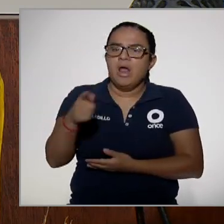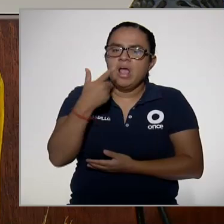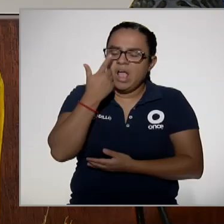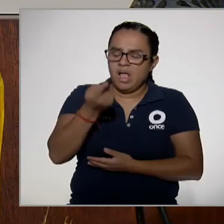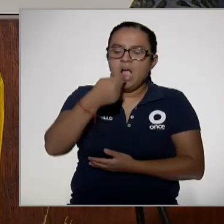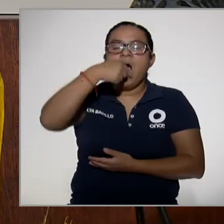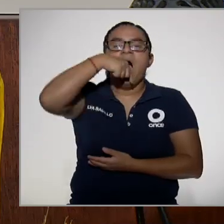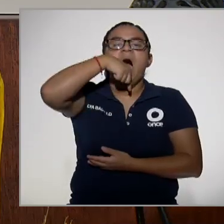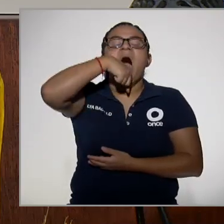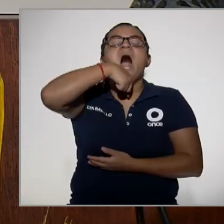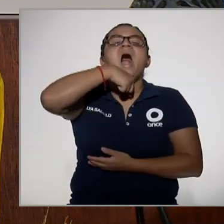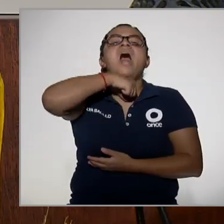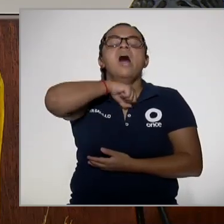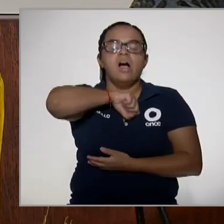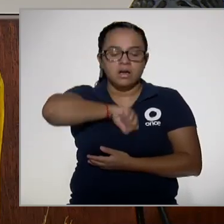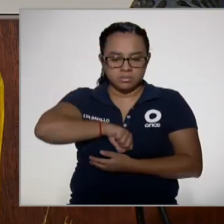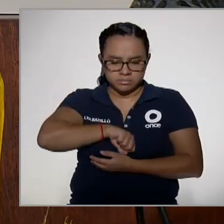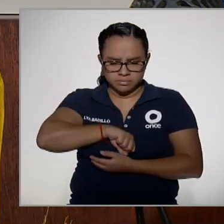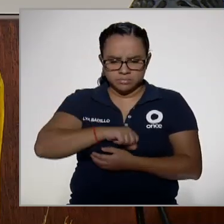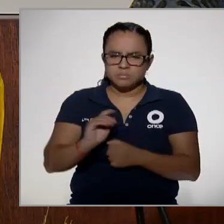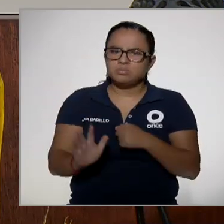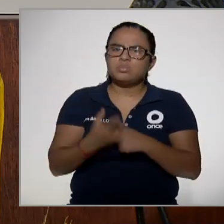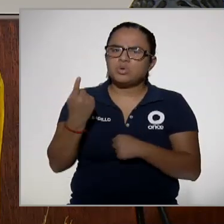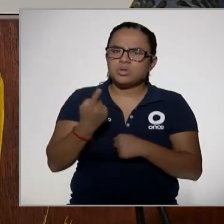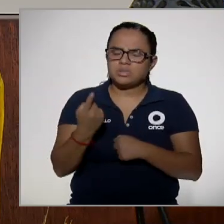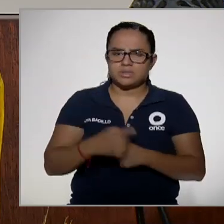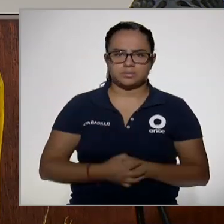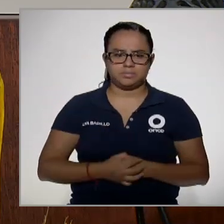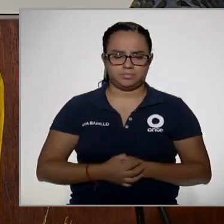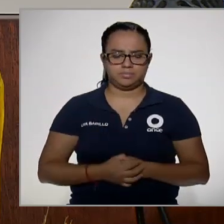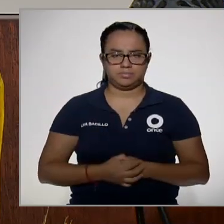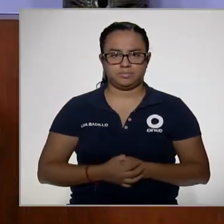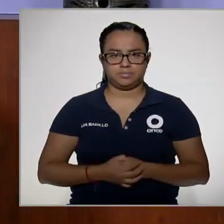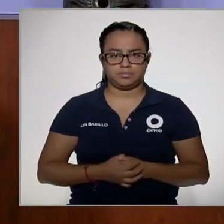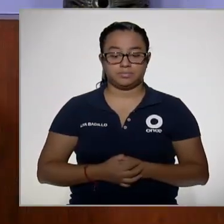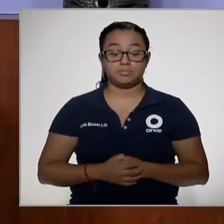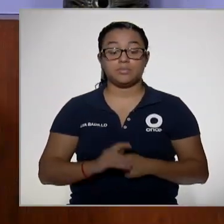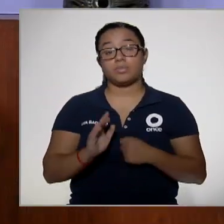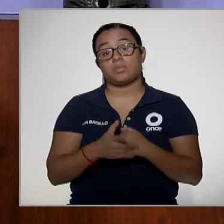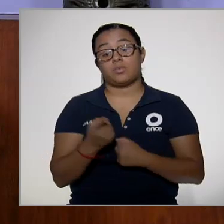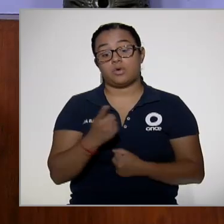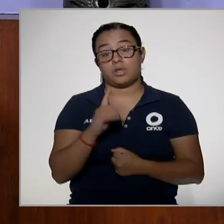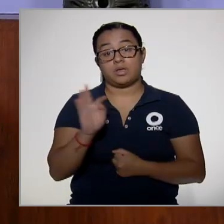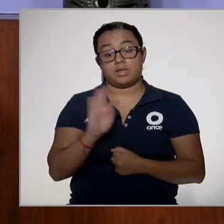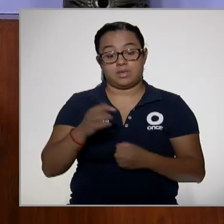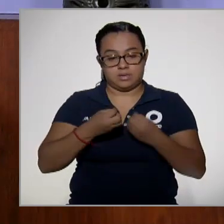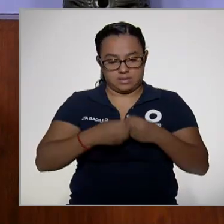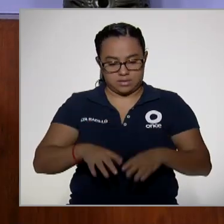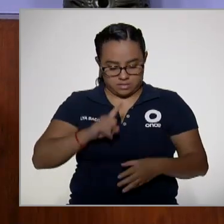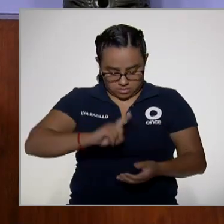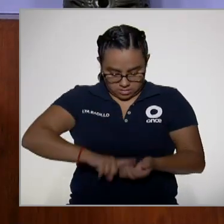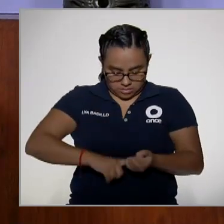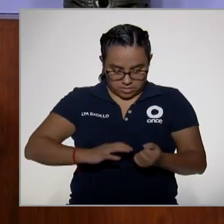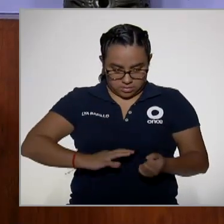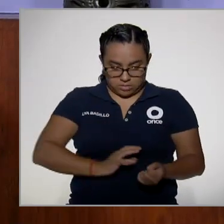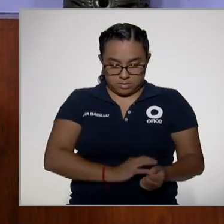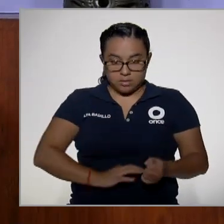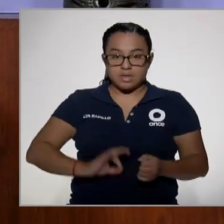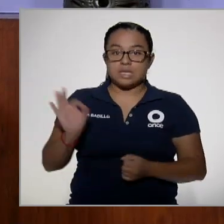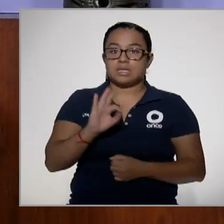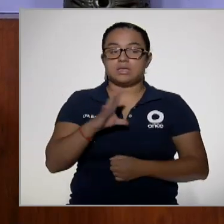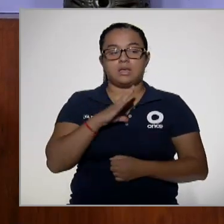endoscopia de tubo digestivo porque porque una de las causas puede ser pérdida a nivel del tubo digestivo hay que ver si tiene